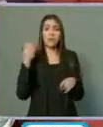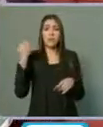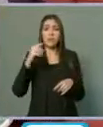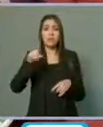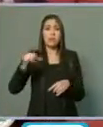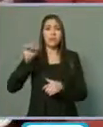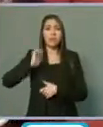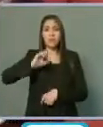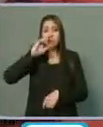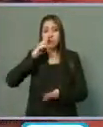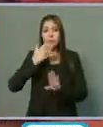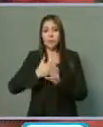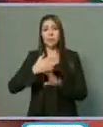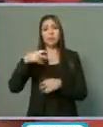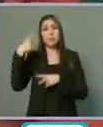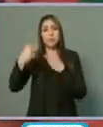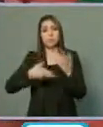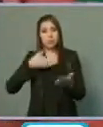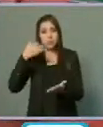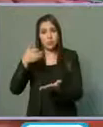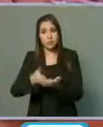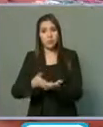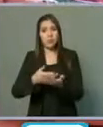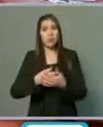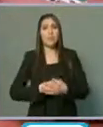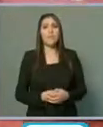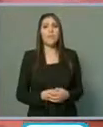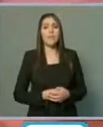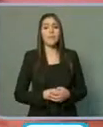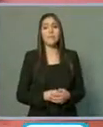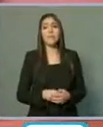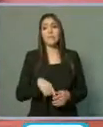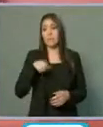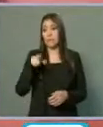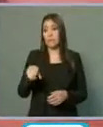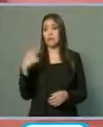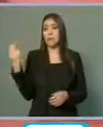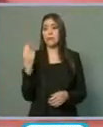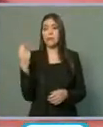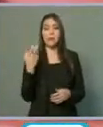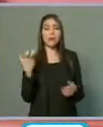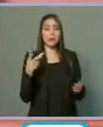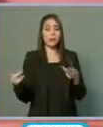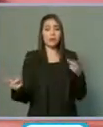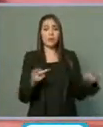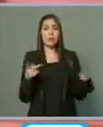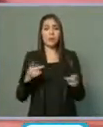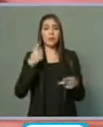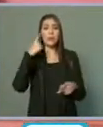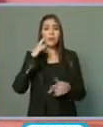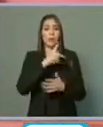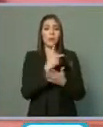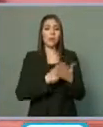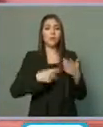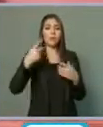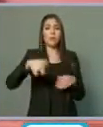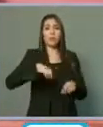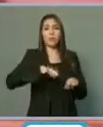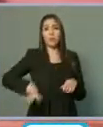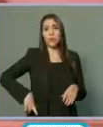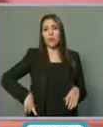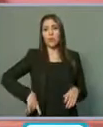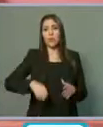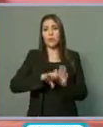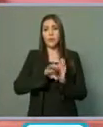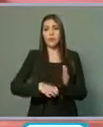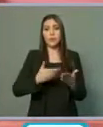organismos a los que se puede acudir, pero hay esta obligación de desarrollar las políticas públicas de las que hablamos, ¿no? De que esto que estamos